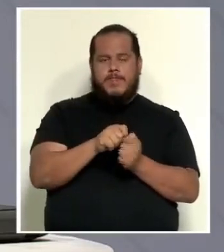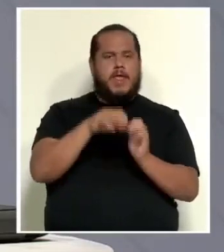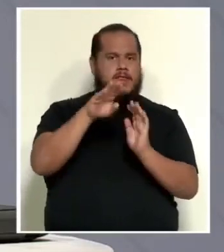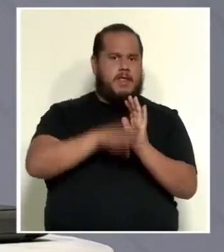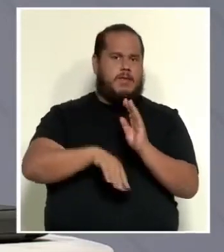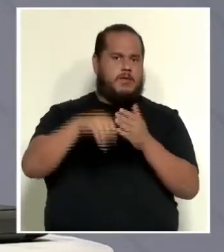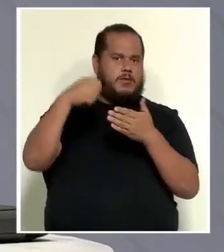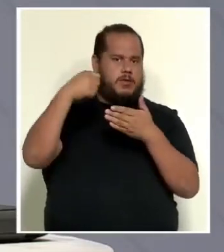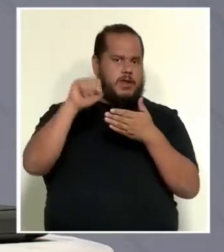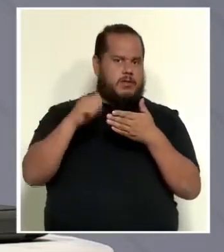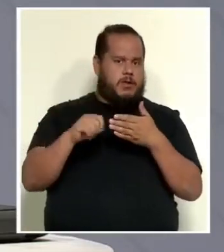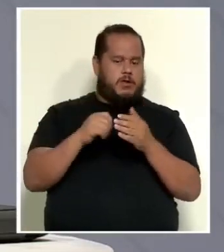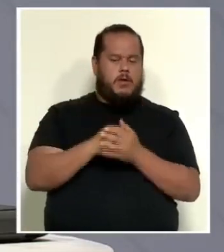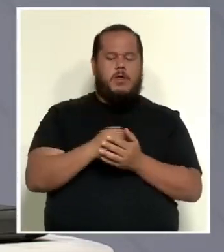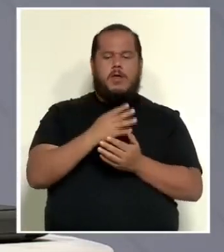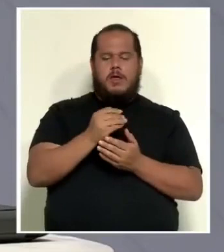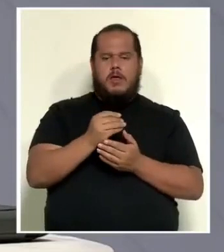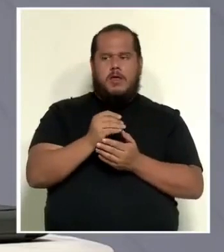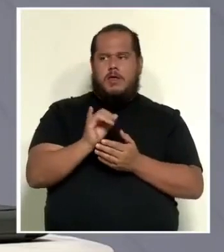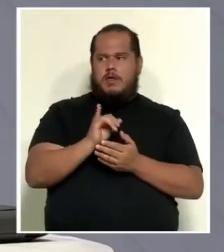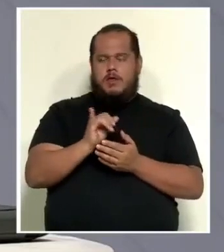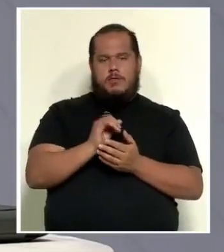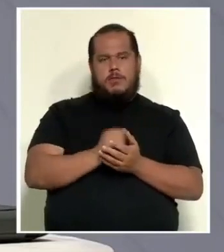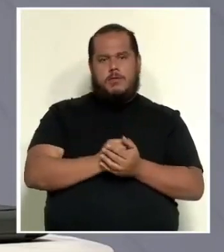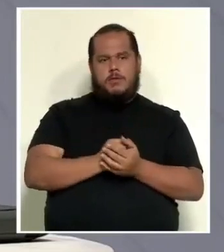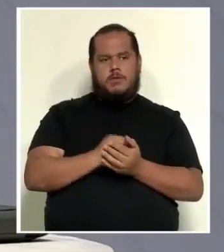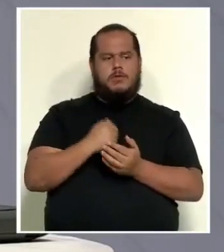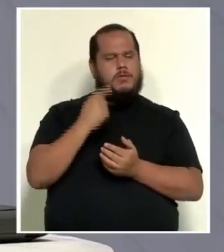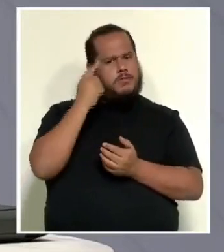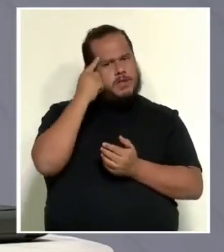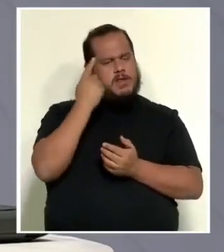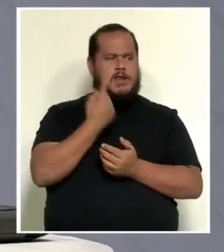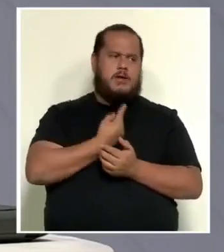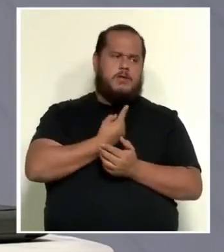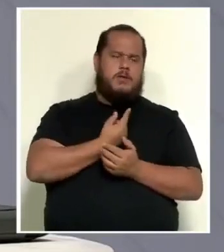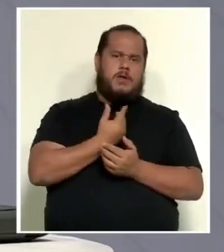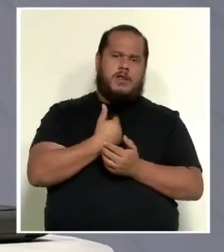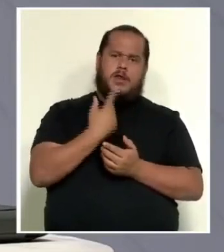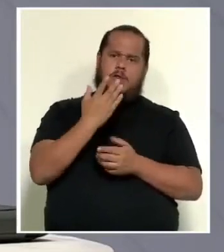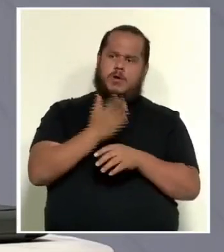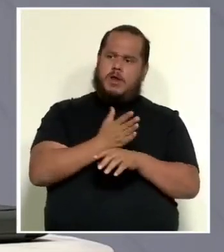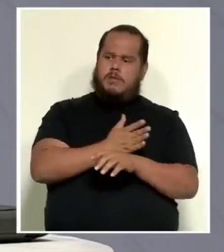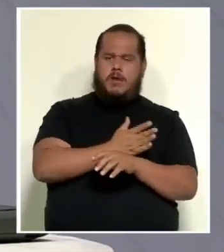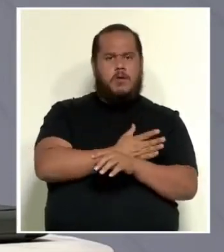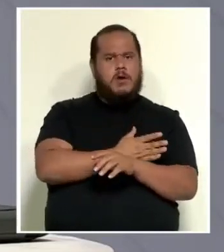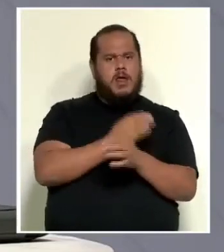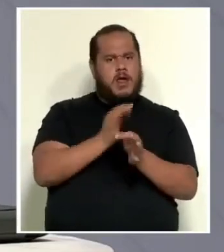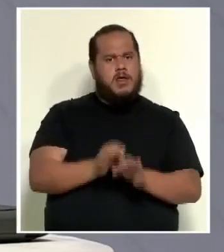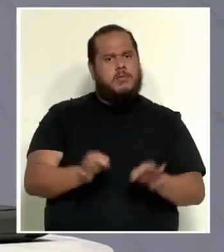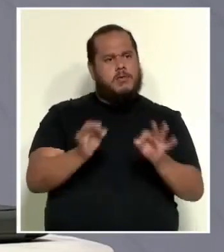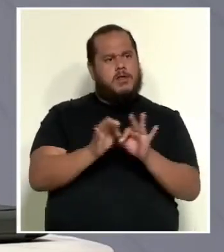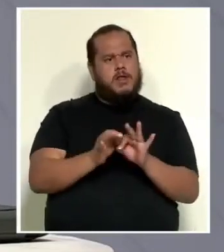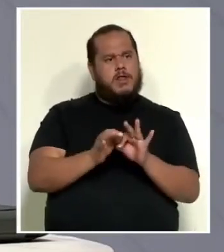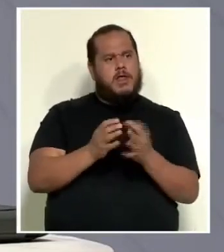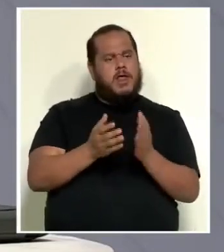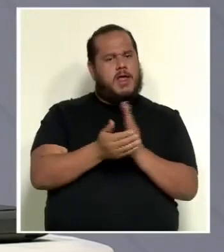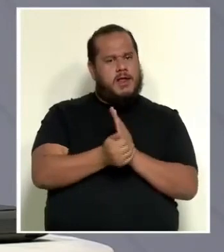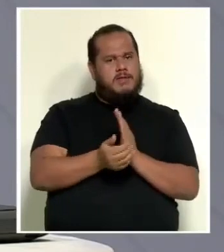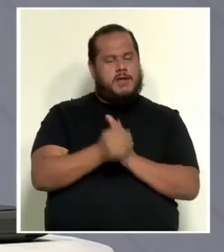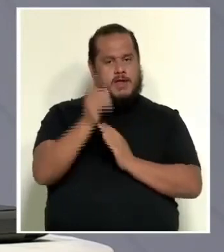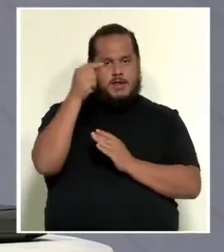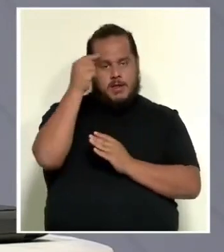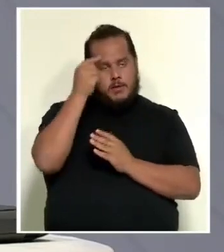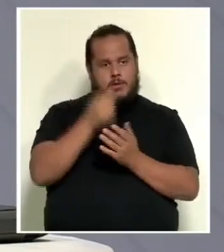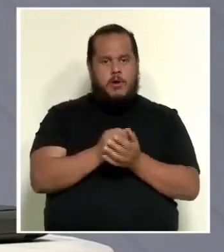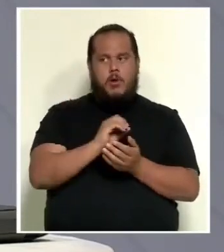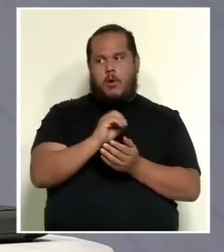menos calificación, y tampoco pensaría uno que hay una mejoría sustancial en la eficacia del gobierno